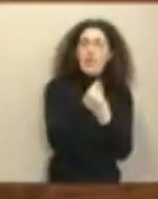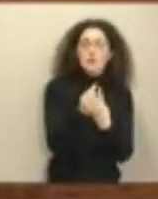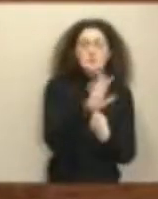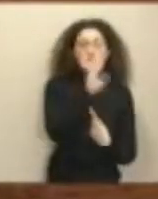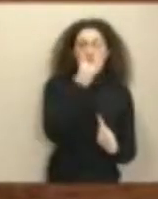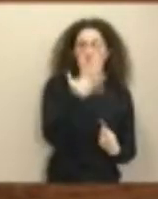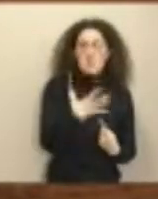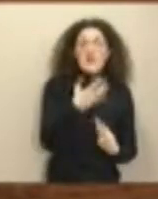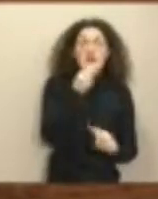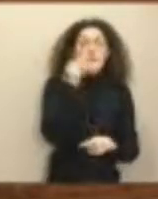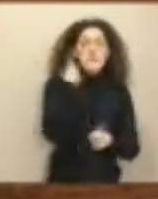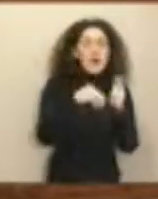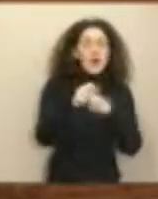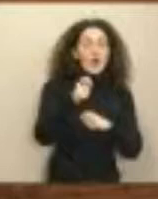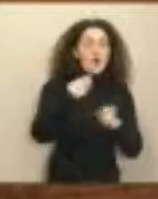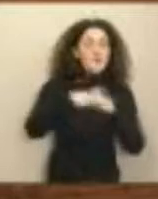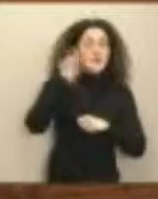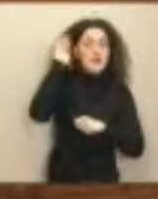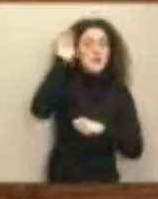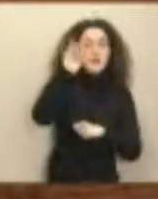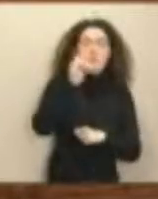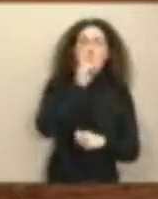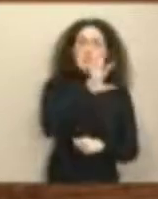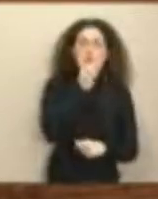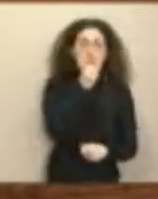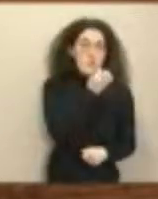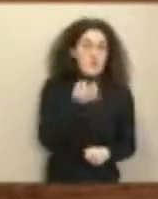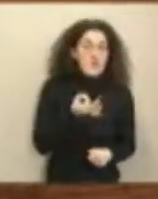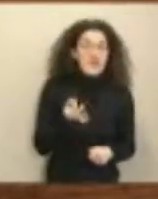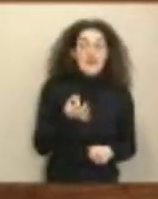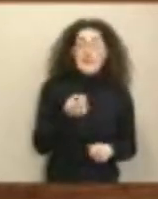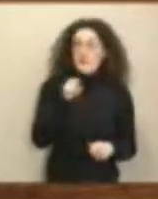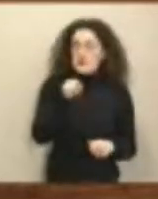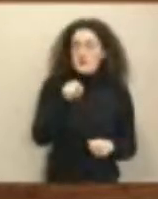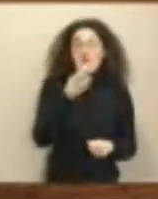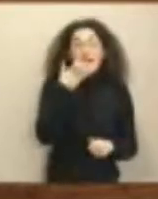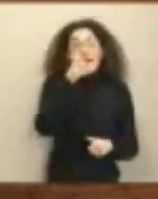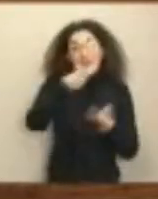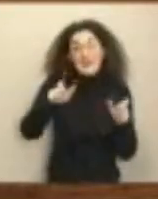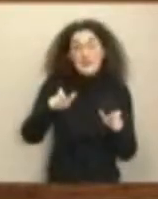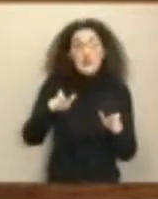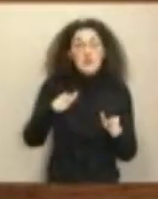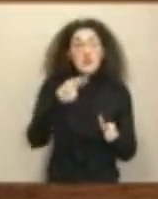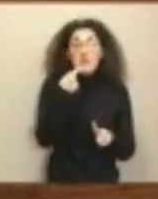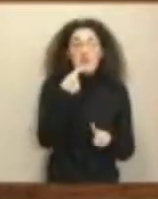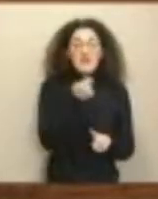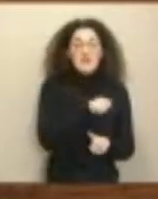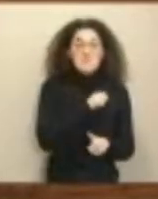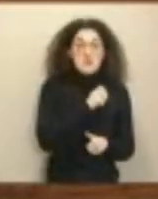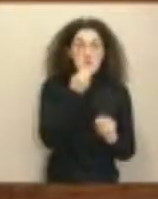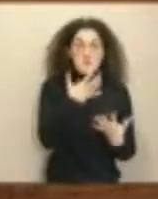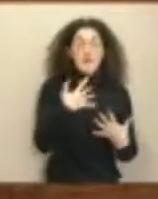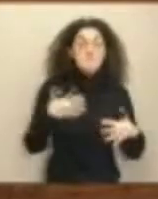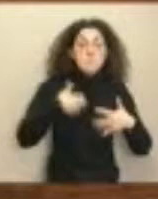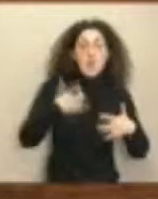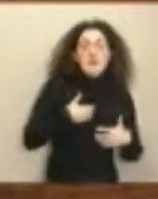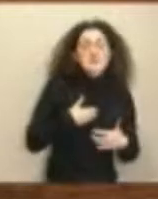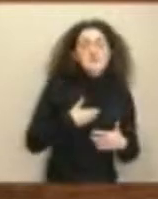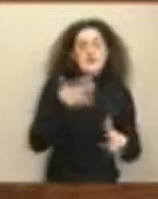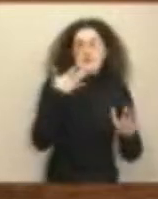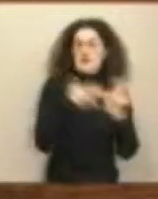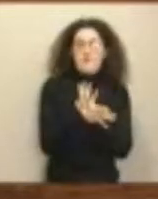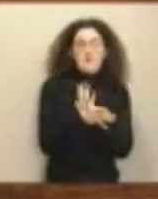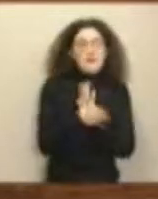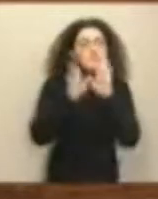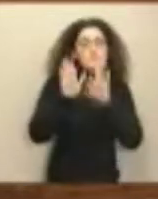en exportaciones. Y al que le parezca muy mal que a España le vaya bien, yo creo que es un mal patriota. Y desde luego es un mal español. No sé